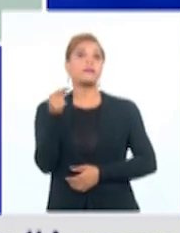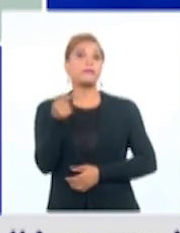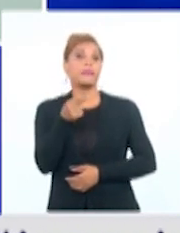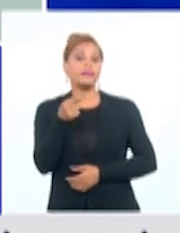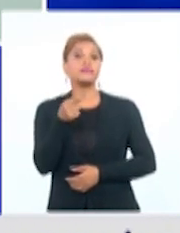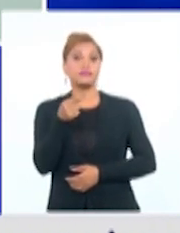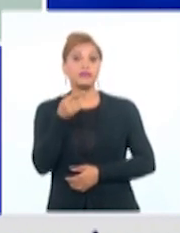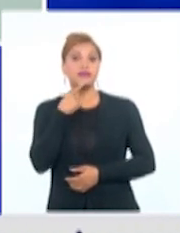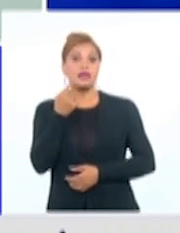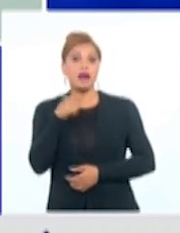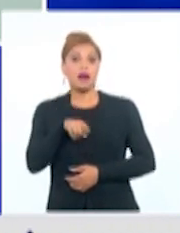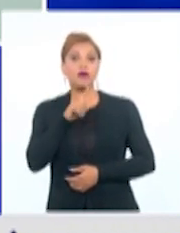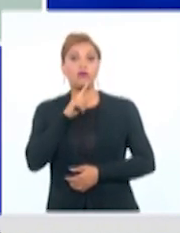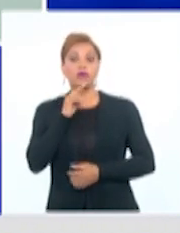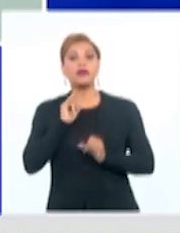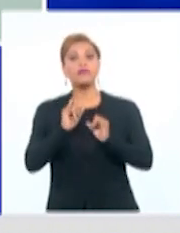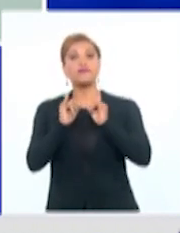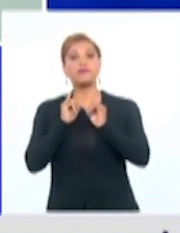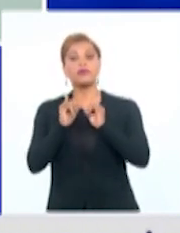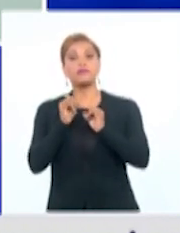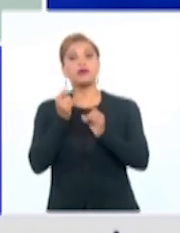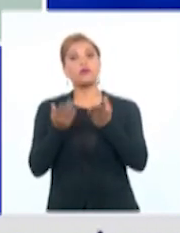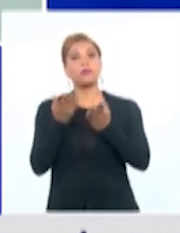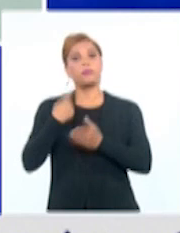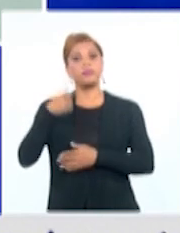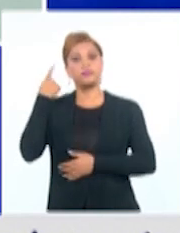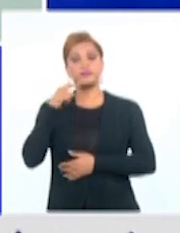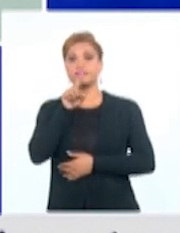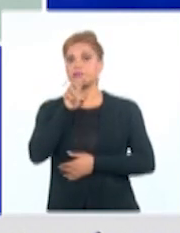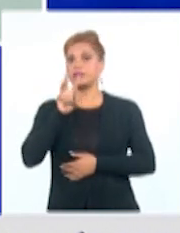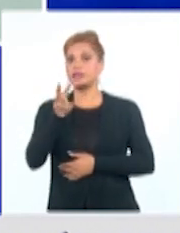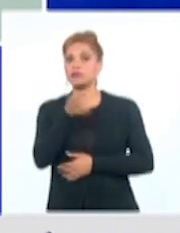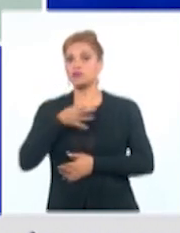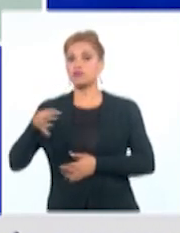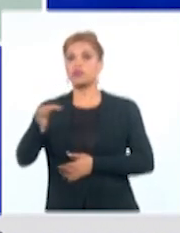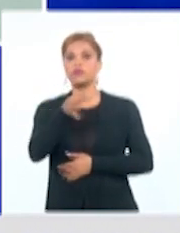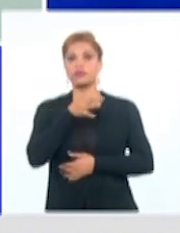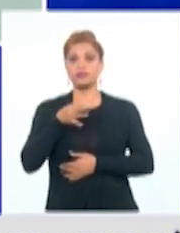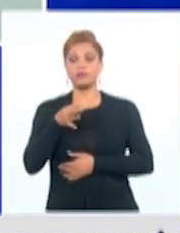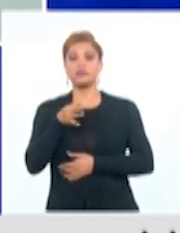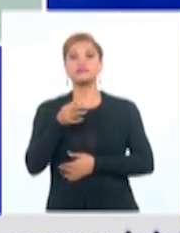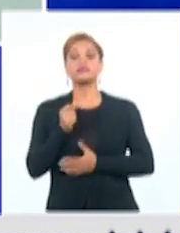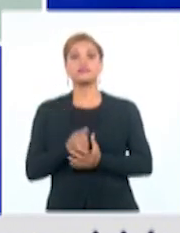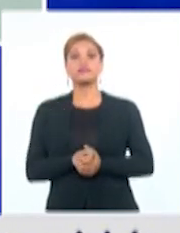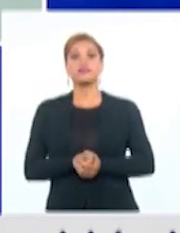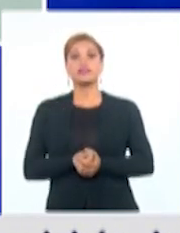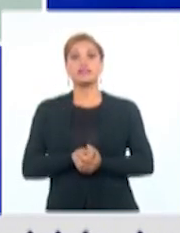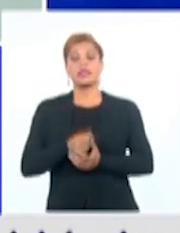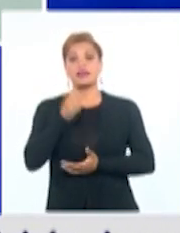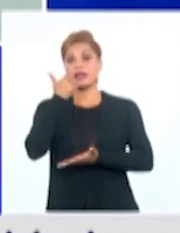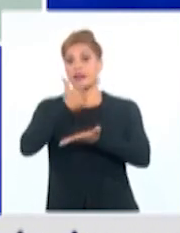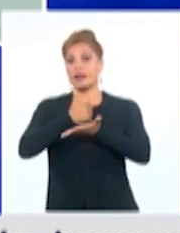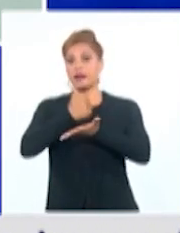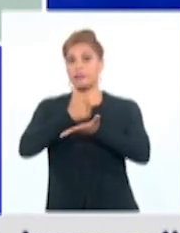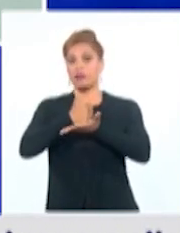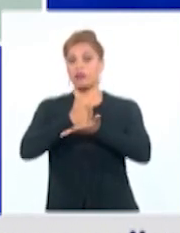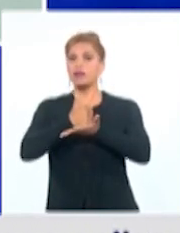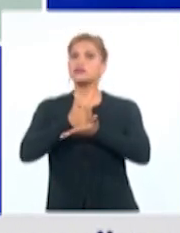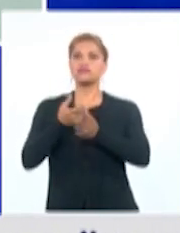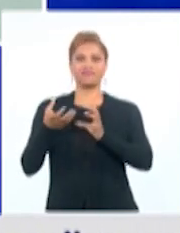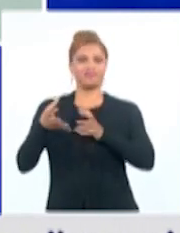se reportaban en la jornada anterior en sus 13 municipios. El municipio cabecera, Camagüey, la situación más